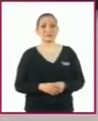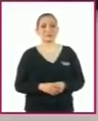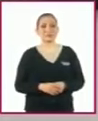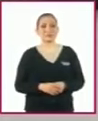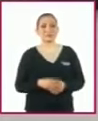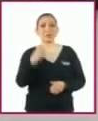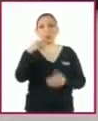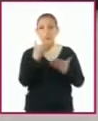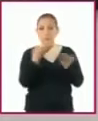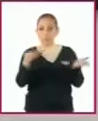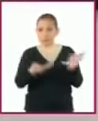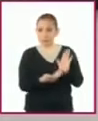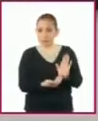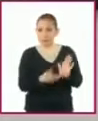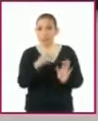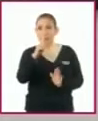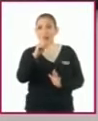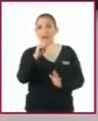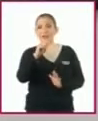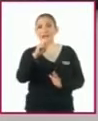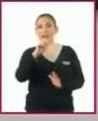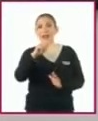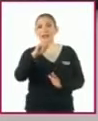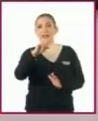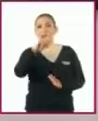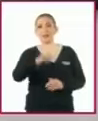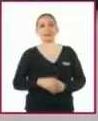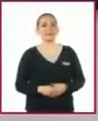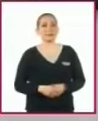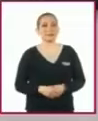Para ustedes, la tarantela.